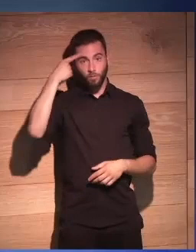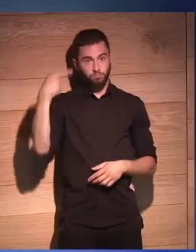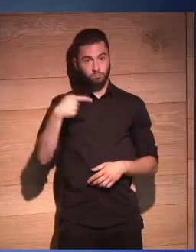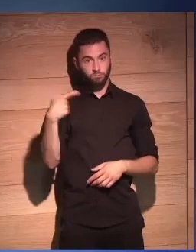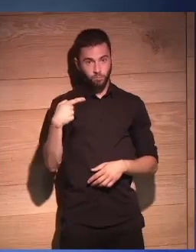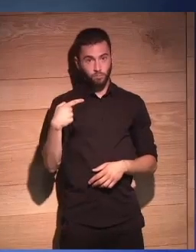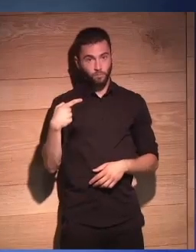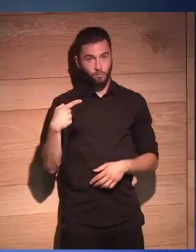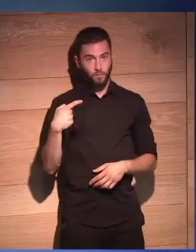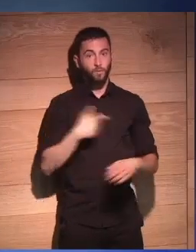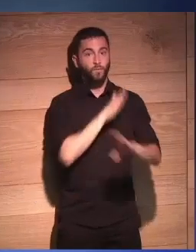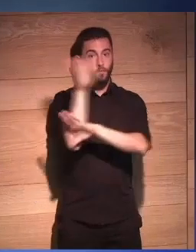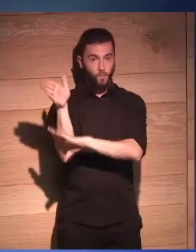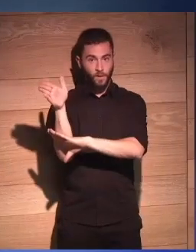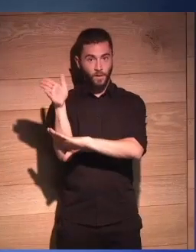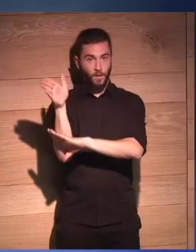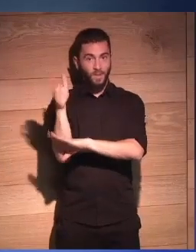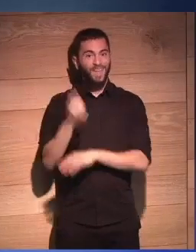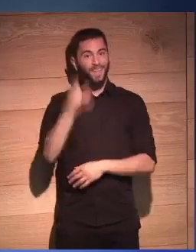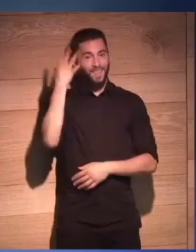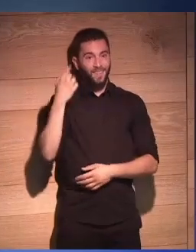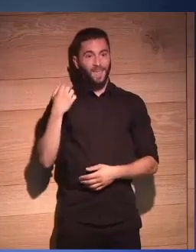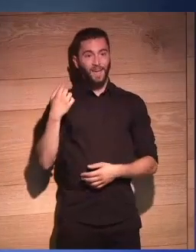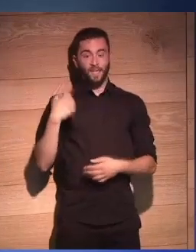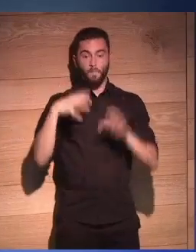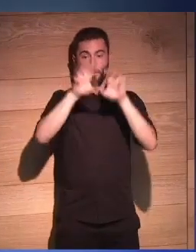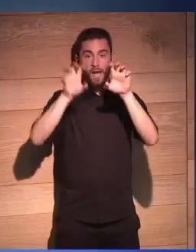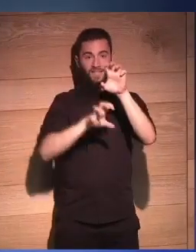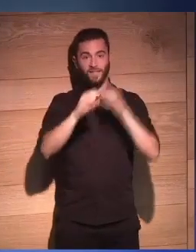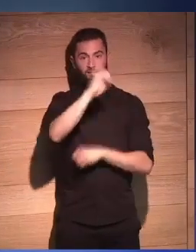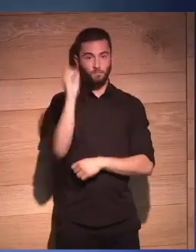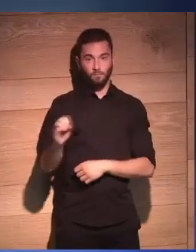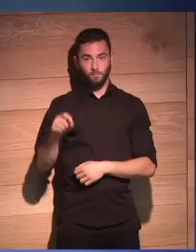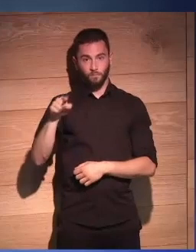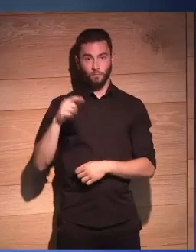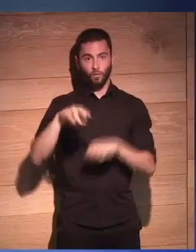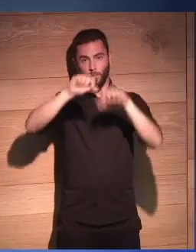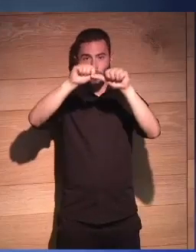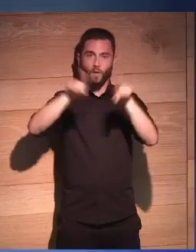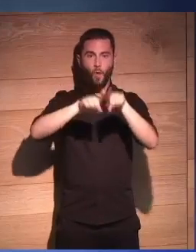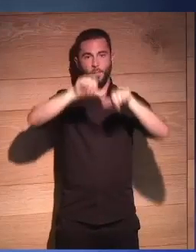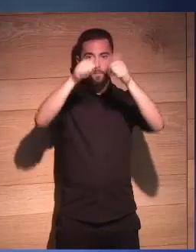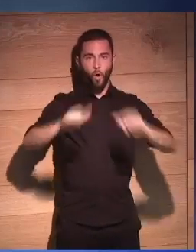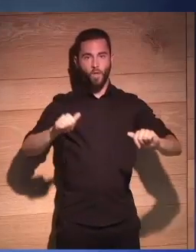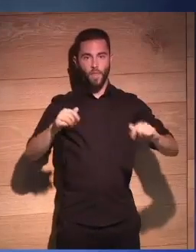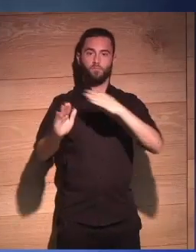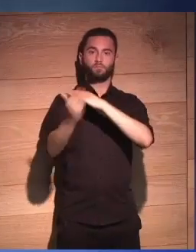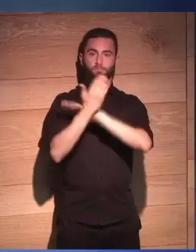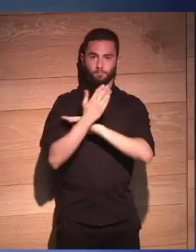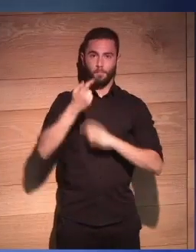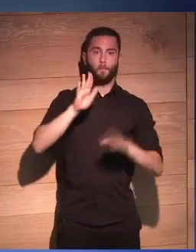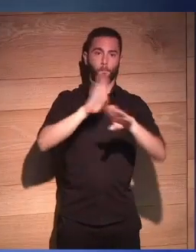de que iba a ser, con la idea de que capaz estos países podrían ser modelos para nosotros. ¿Qué podemos aprender